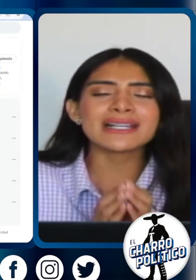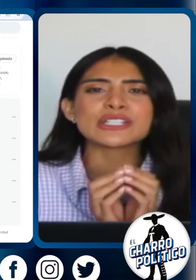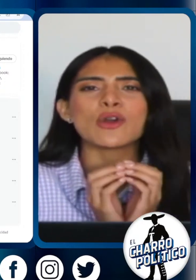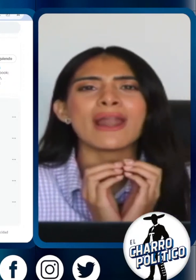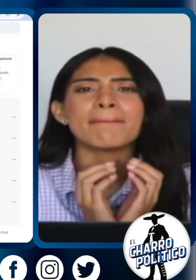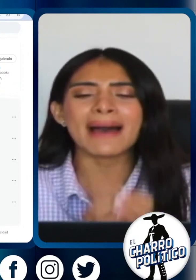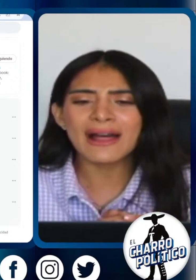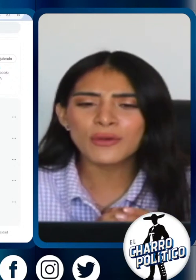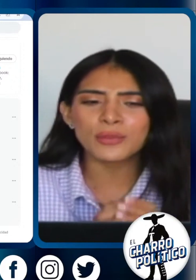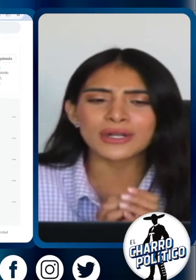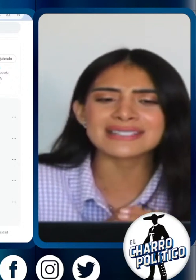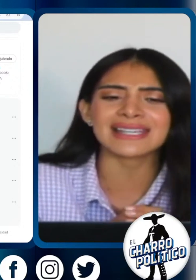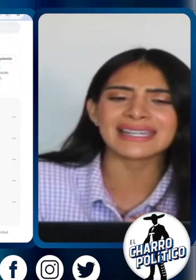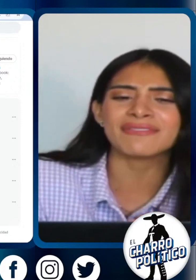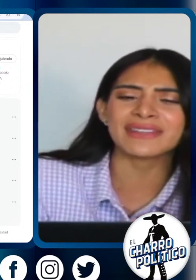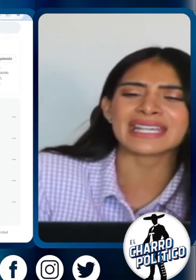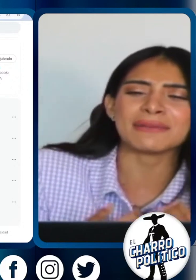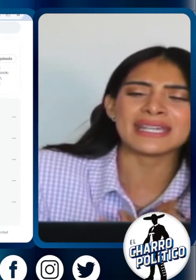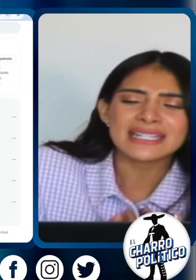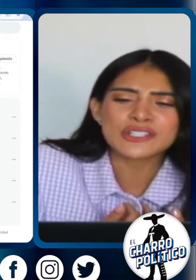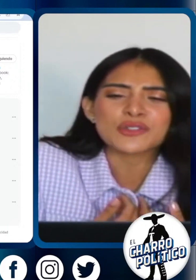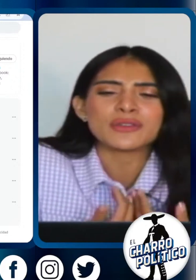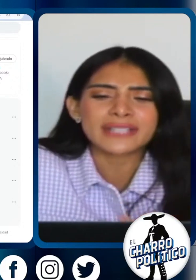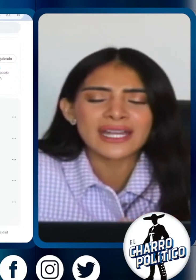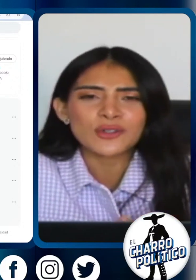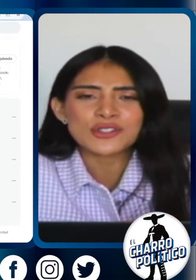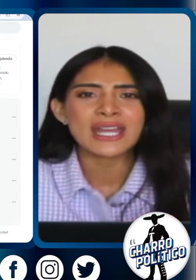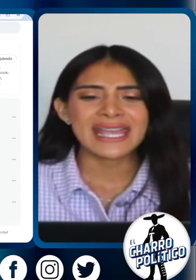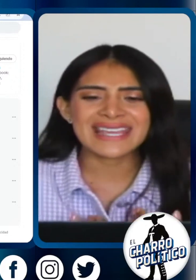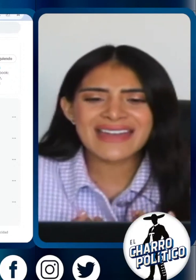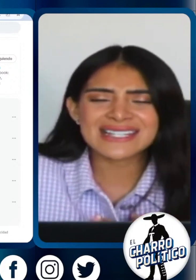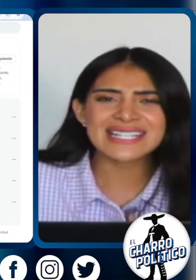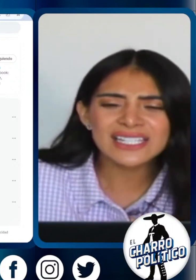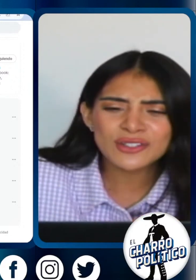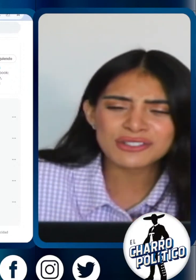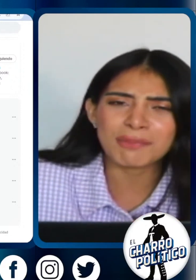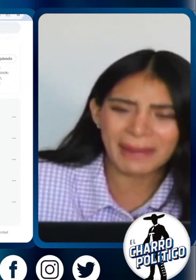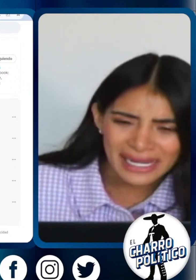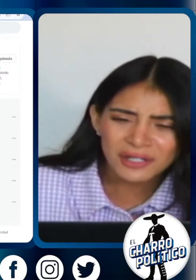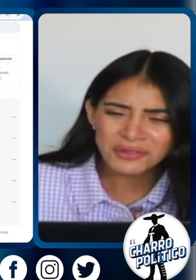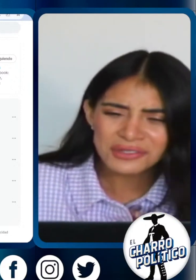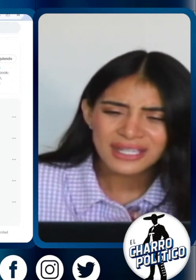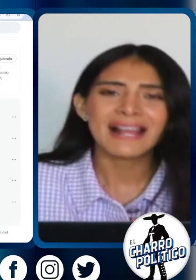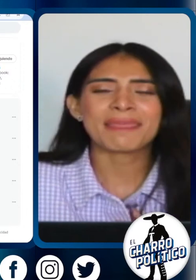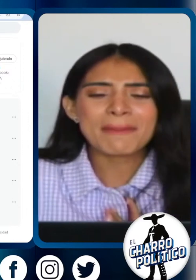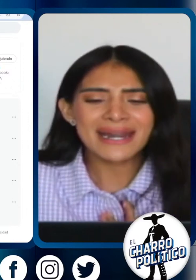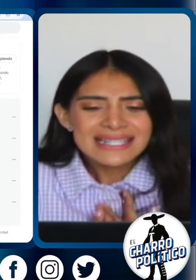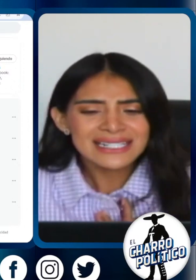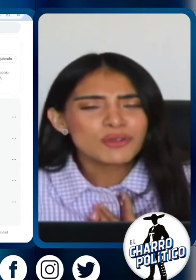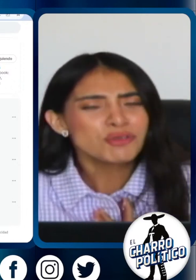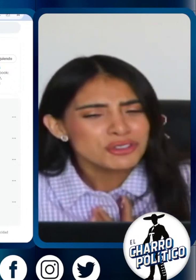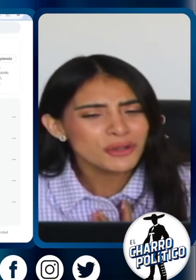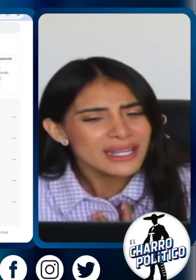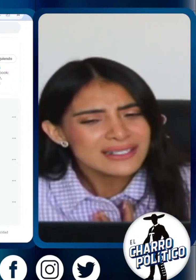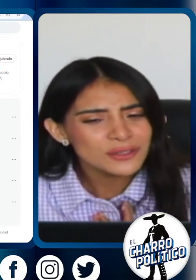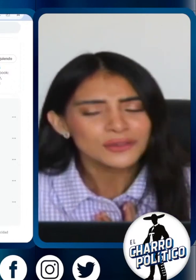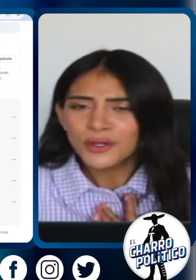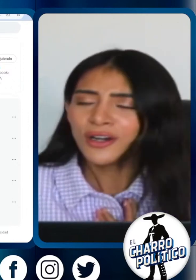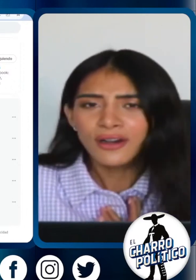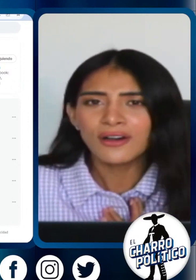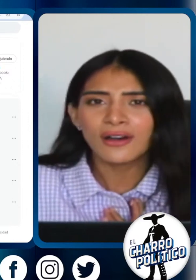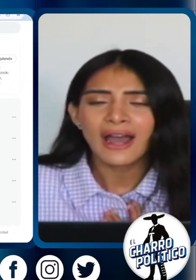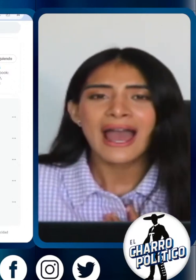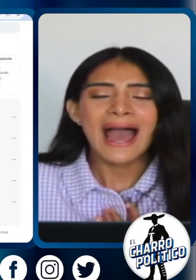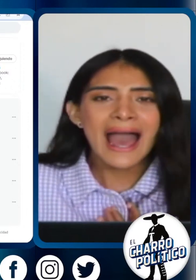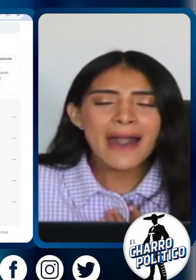todavía solapado por esta gente que viene a insultarnos y a decirnos perros te parece justo esto